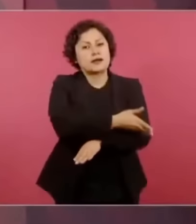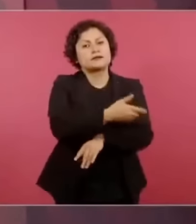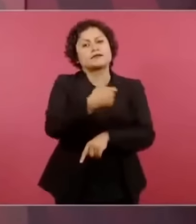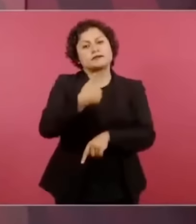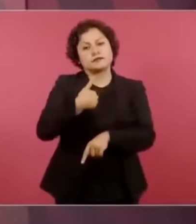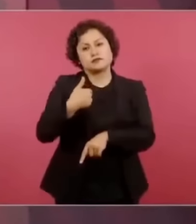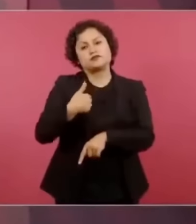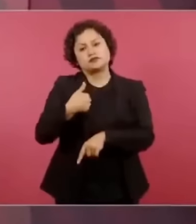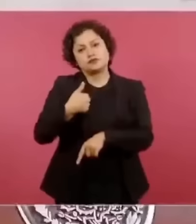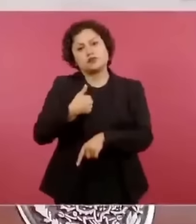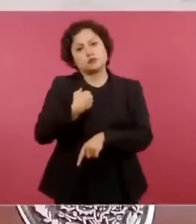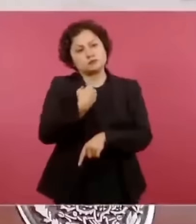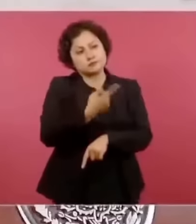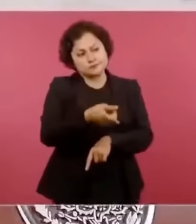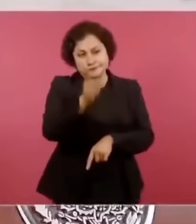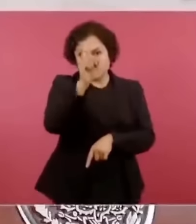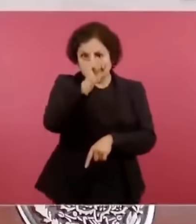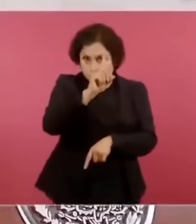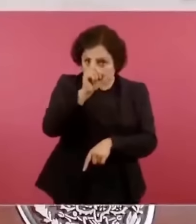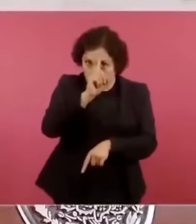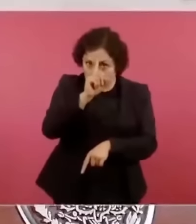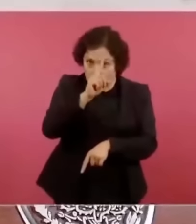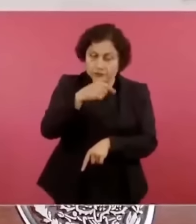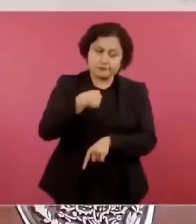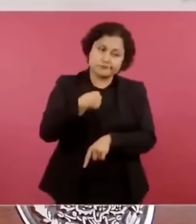la recomendación de que en Sonora